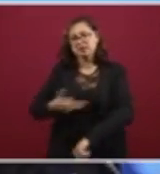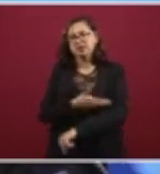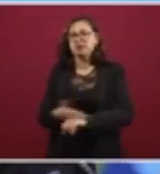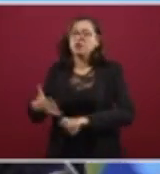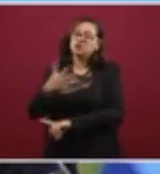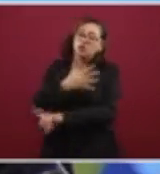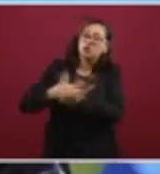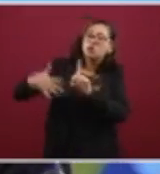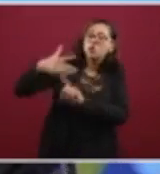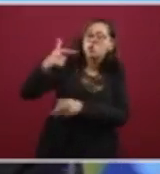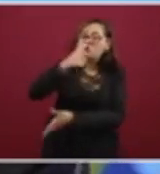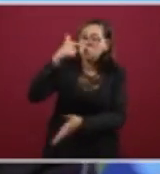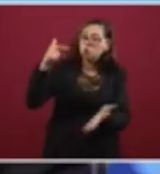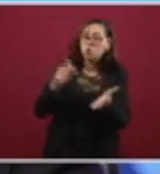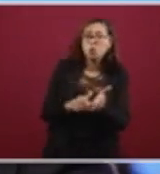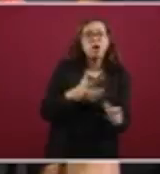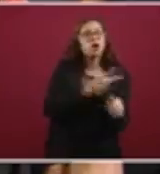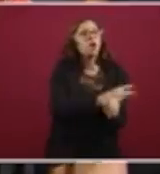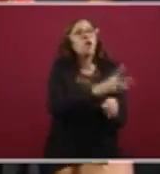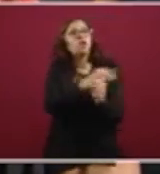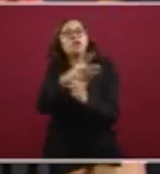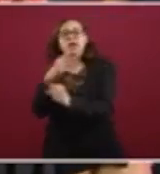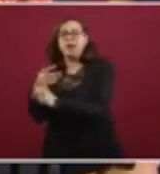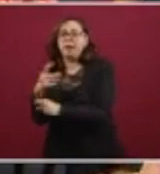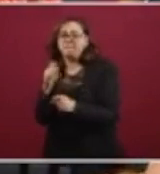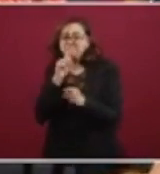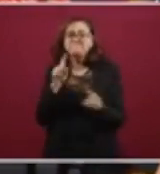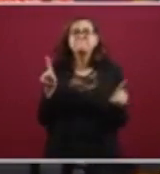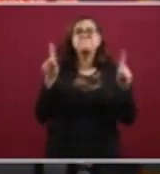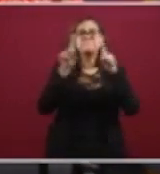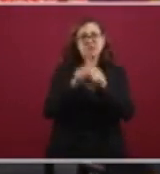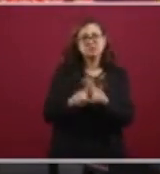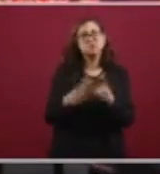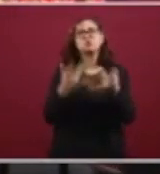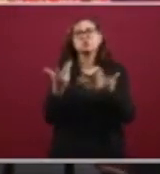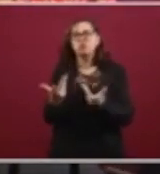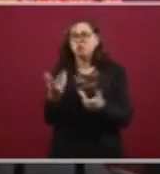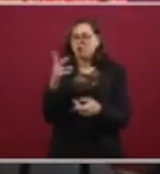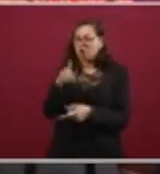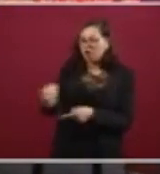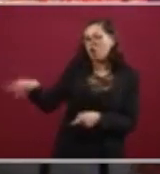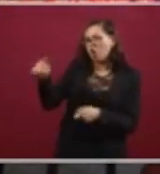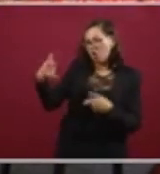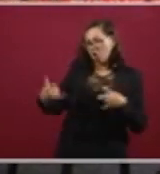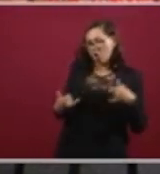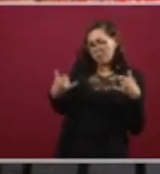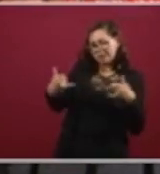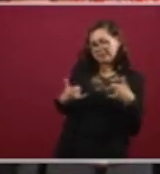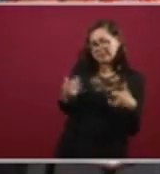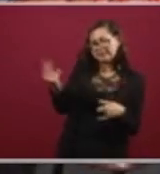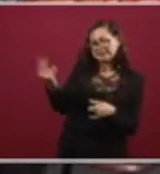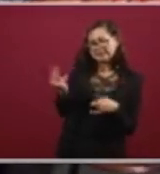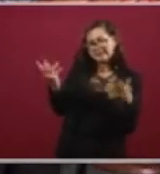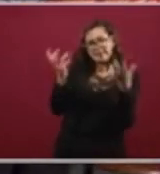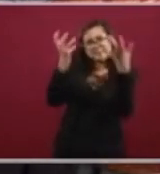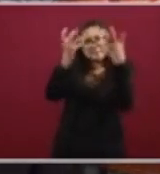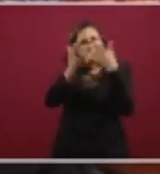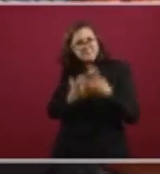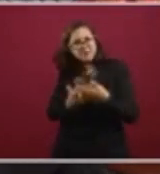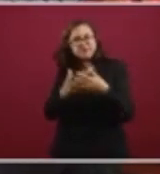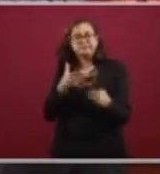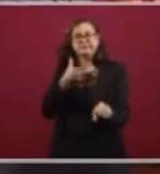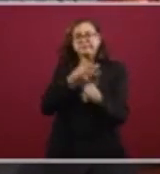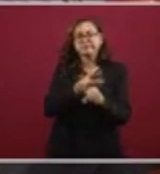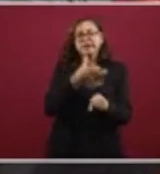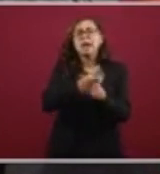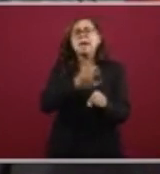físico, sino que lo está haciendo atendiendo y comprendiendo las necesidades de las y los jóvenes. Y así como también